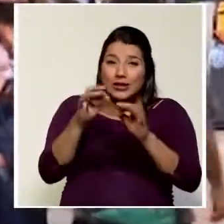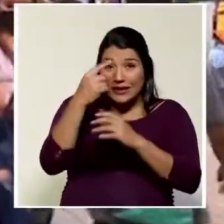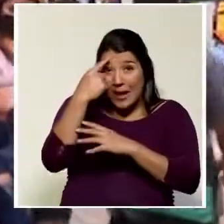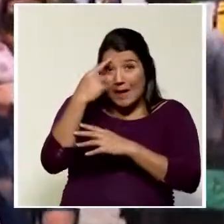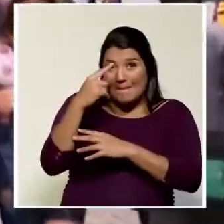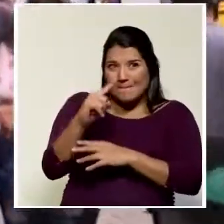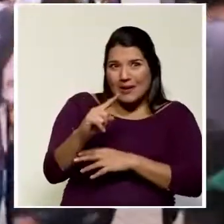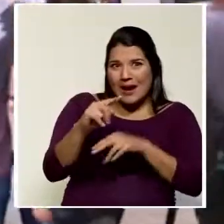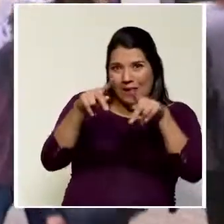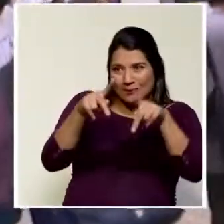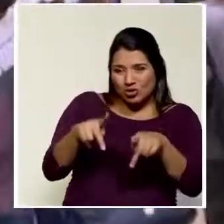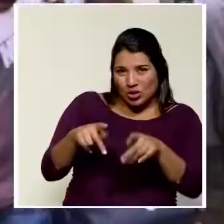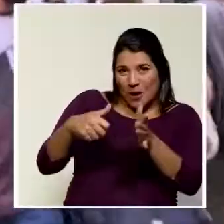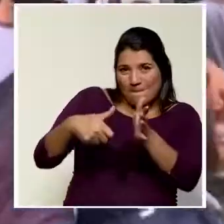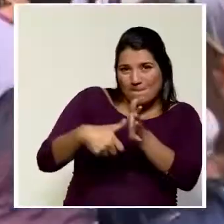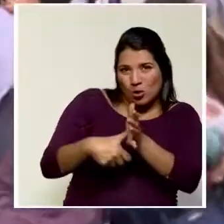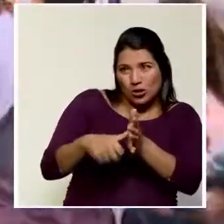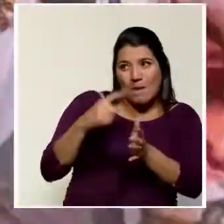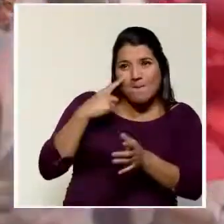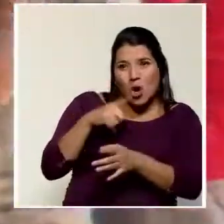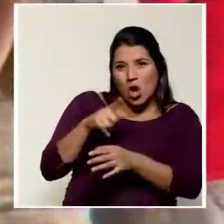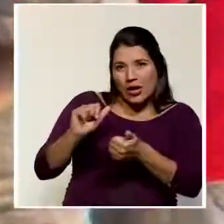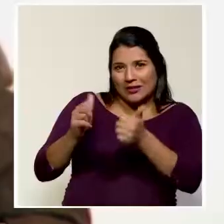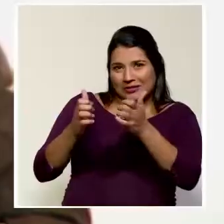los electores.